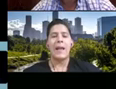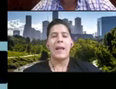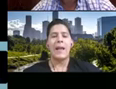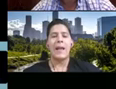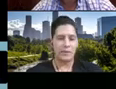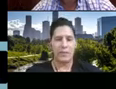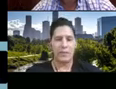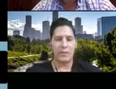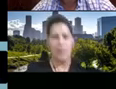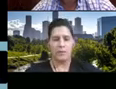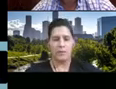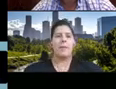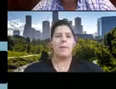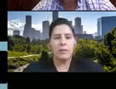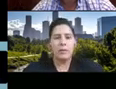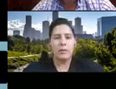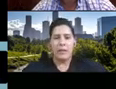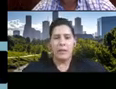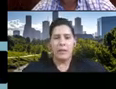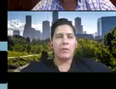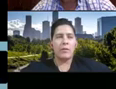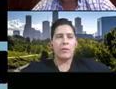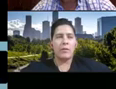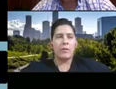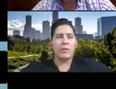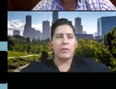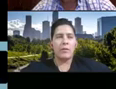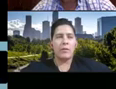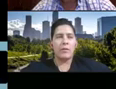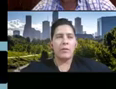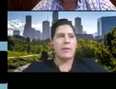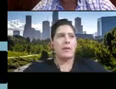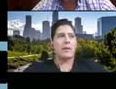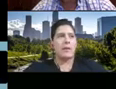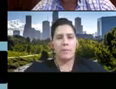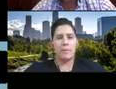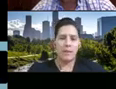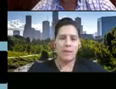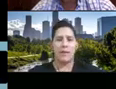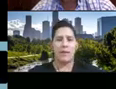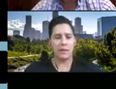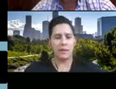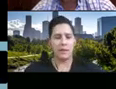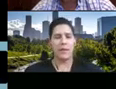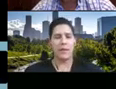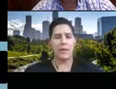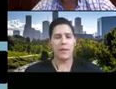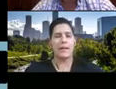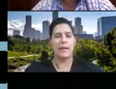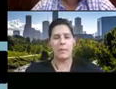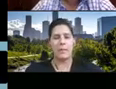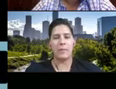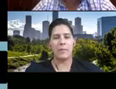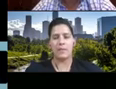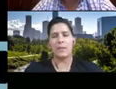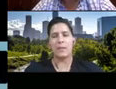sus clientes se les va a abrir el apetito. Y otro de nuestros pilares que nos encanta mucho presumir es la escena gastronómica. Tenemos una escena gastronómica